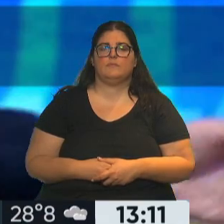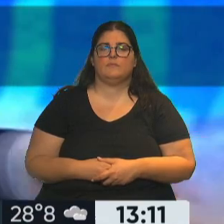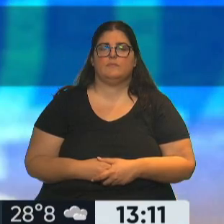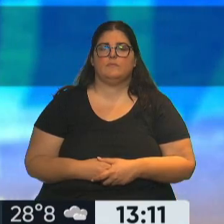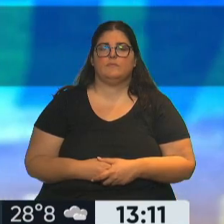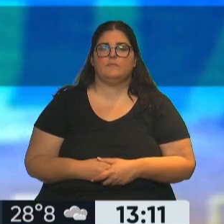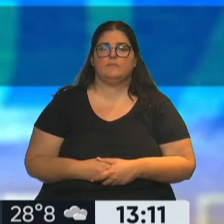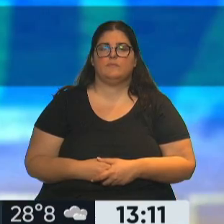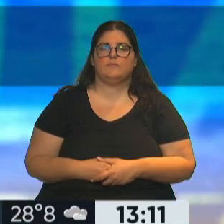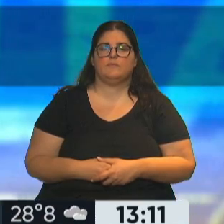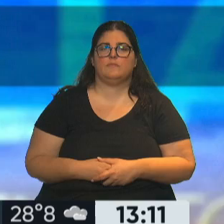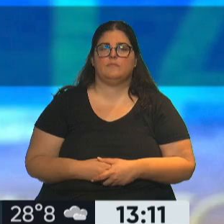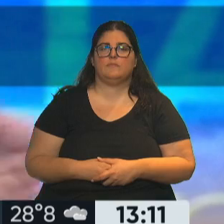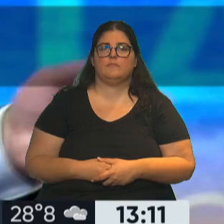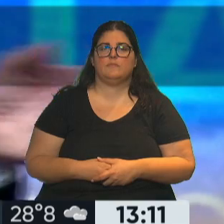nu